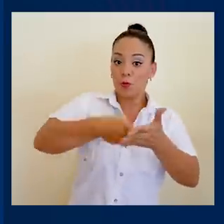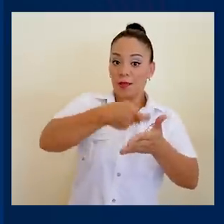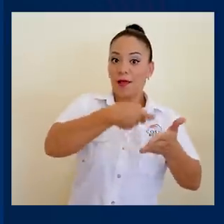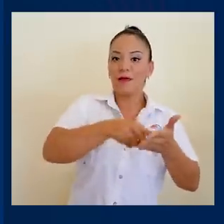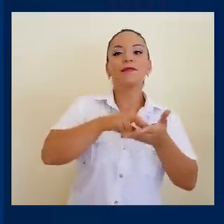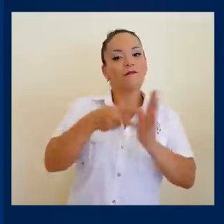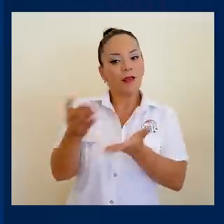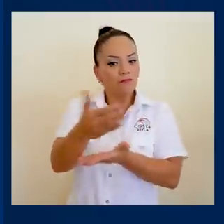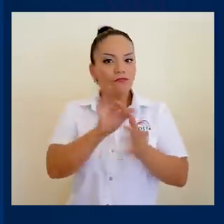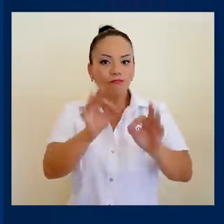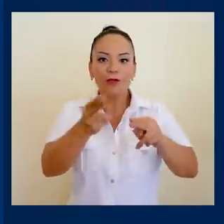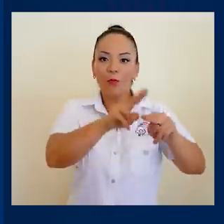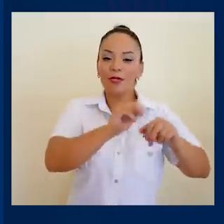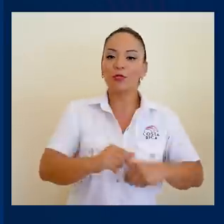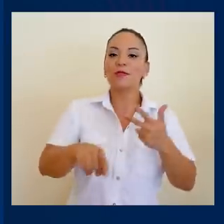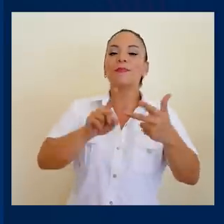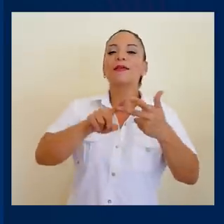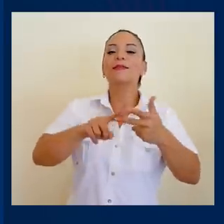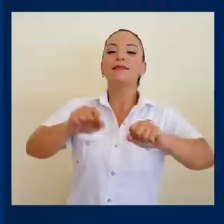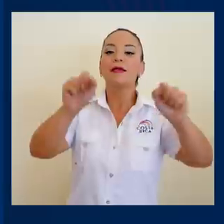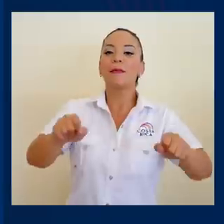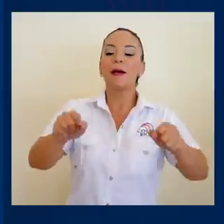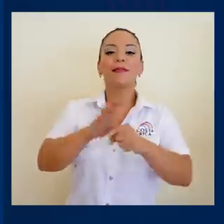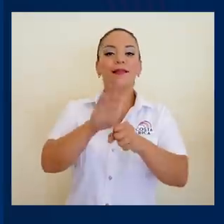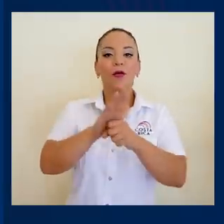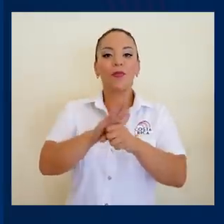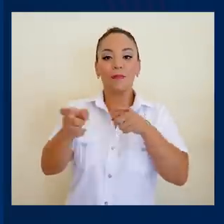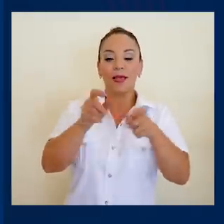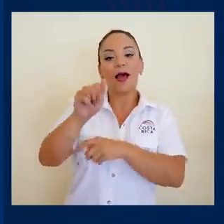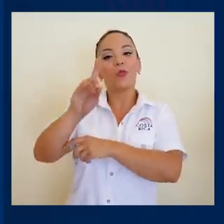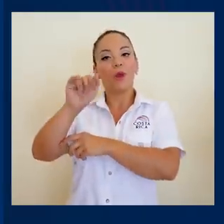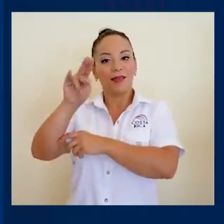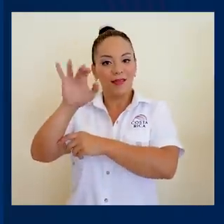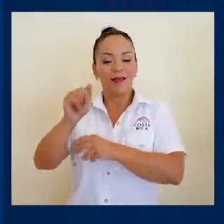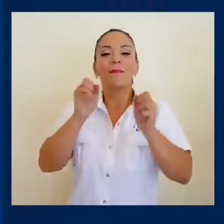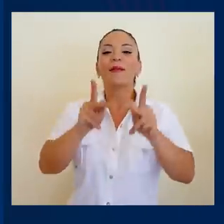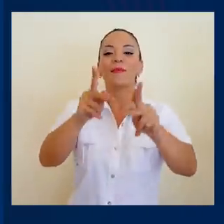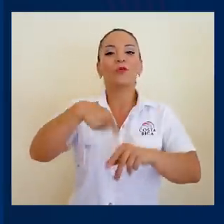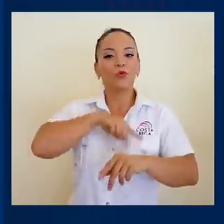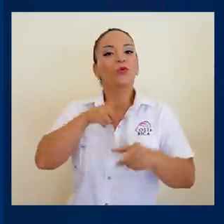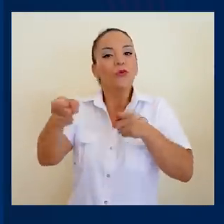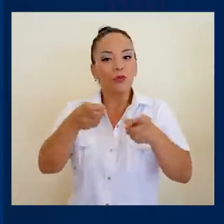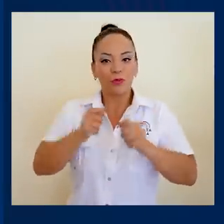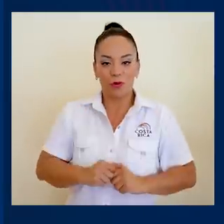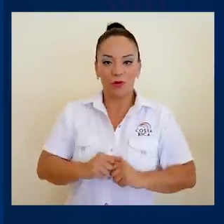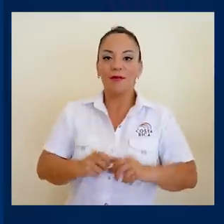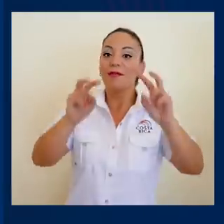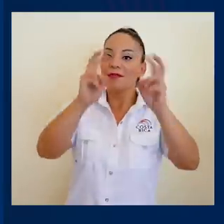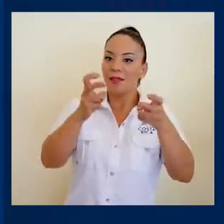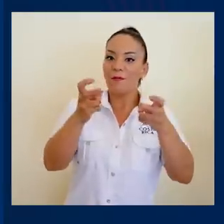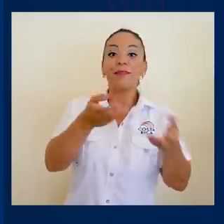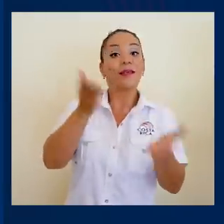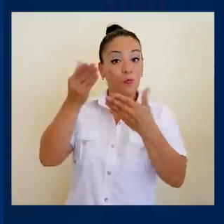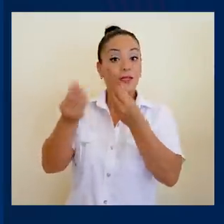permitir cobrar los impuestos como corresponde. Y el sistema integrado de administración aduanera, que nos va a permitir tener control